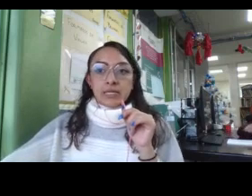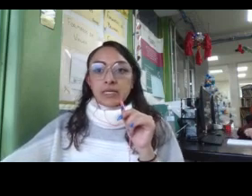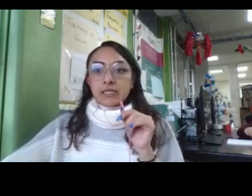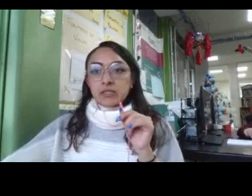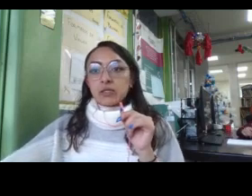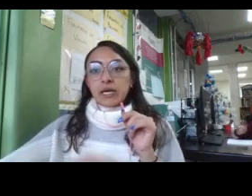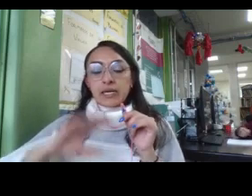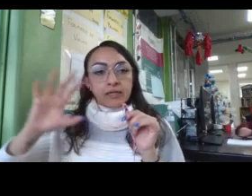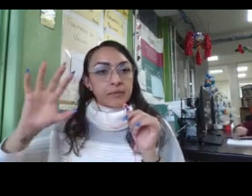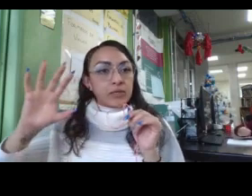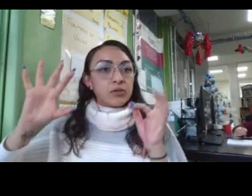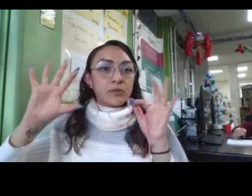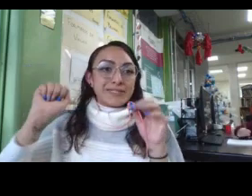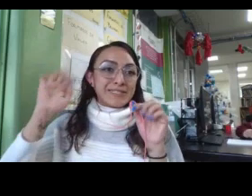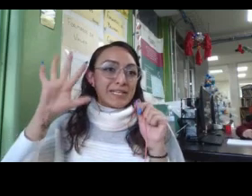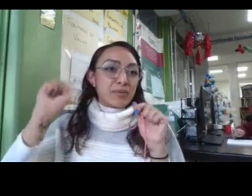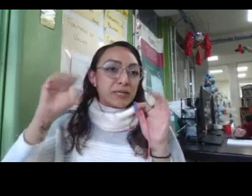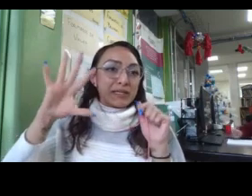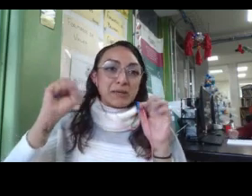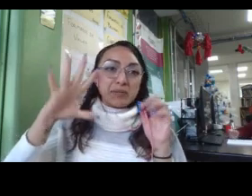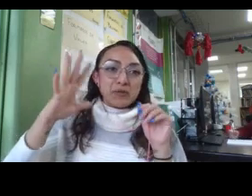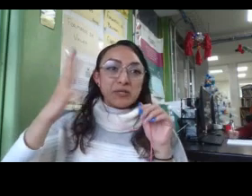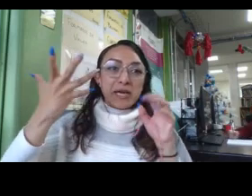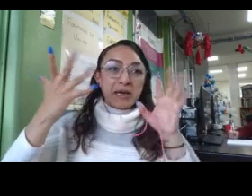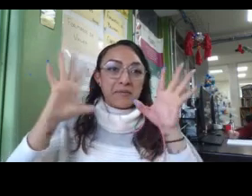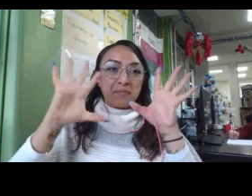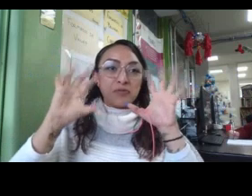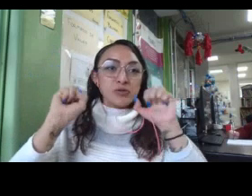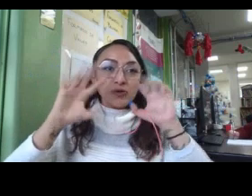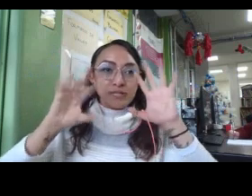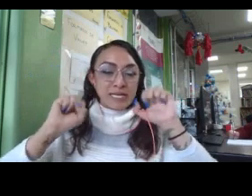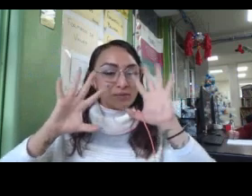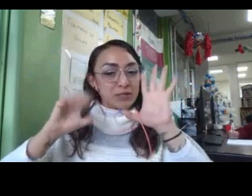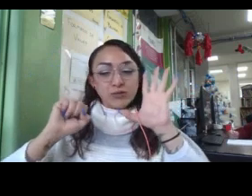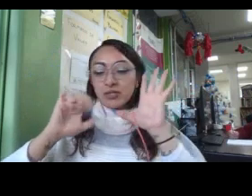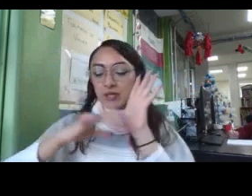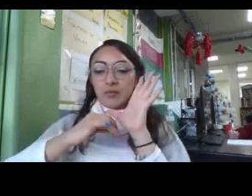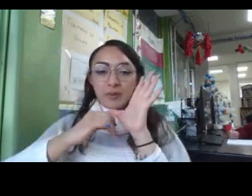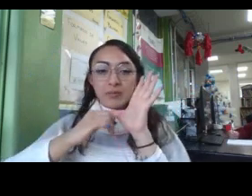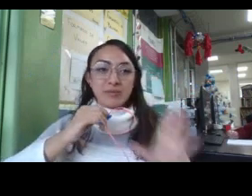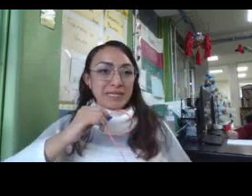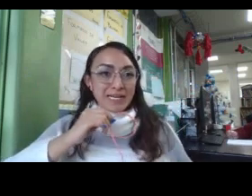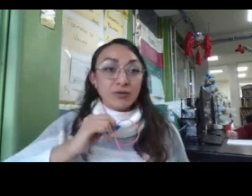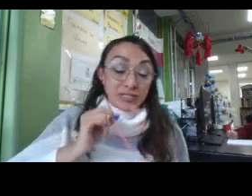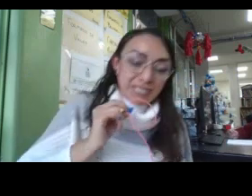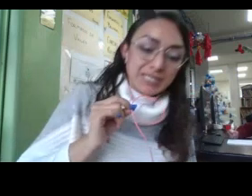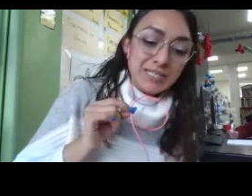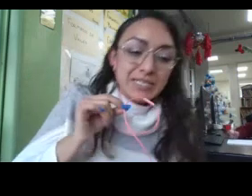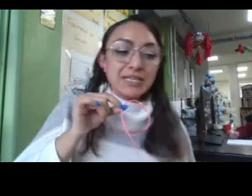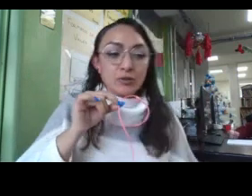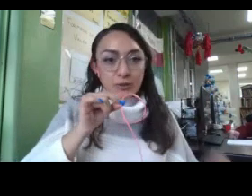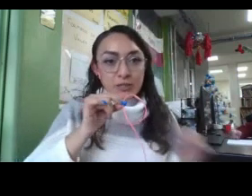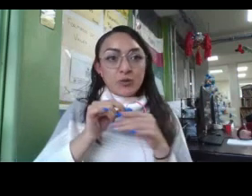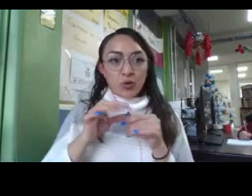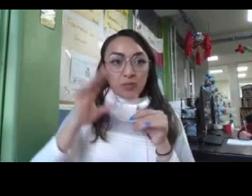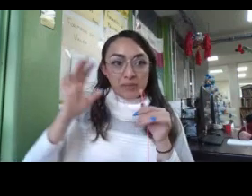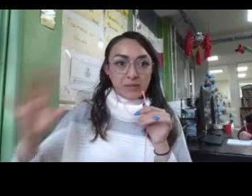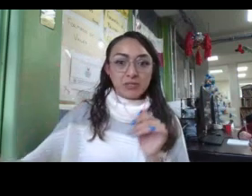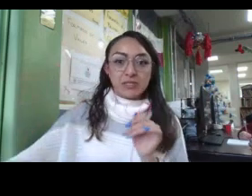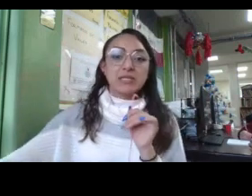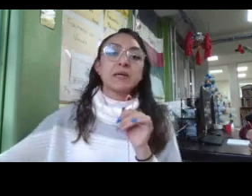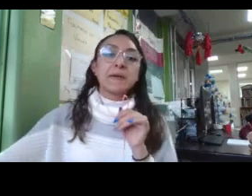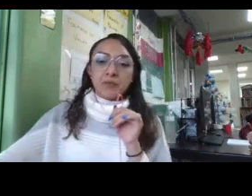importante hacer ejercicios de calentamiento? Como les decía, porque tenemos músculos en las manos que no movemos de manera cotidiana y que entonces